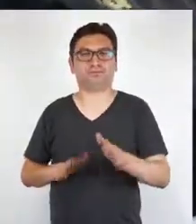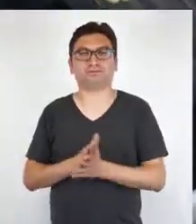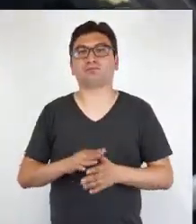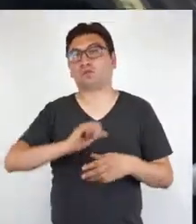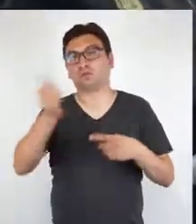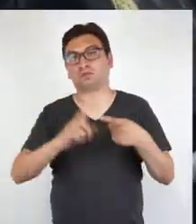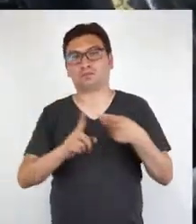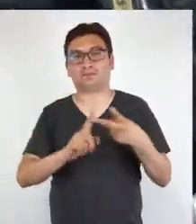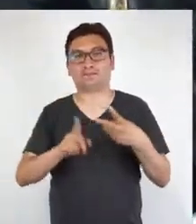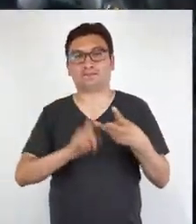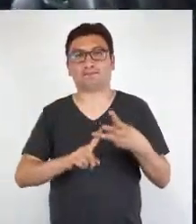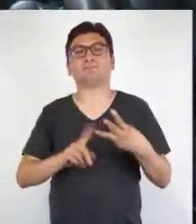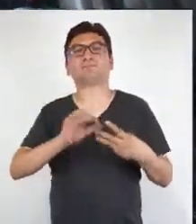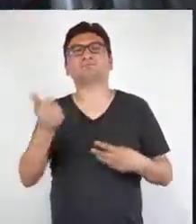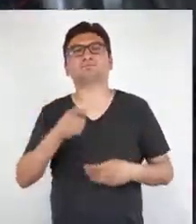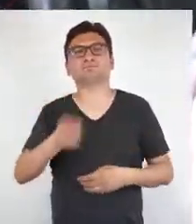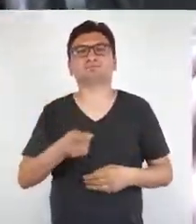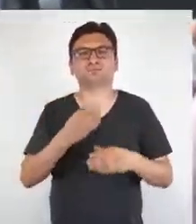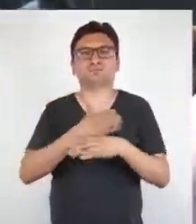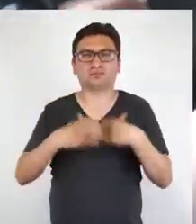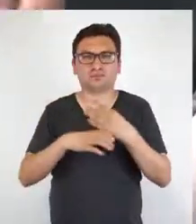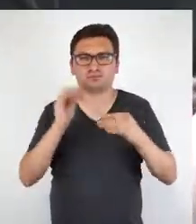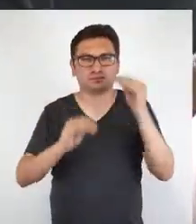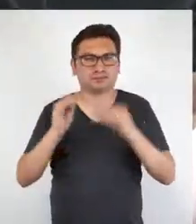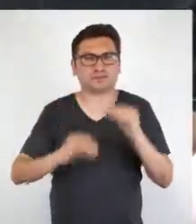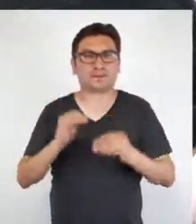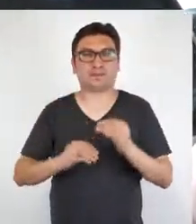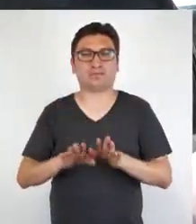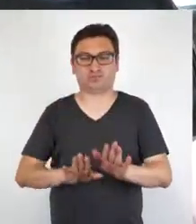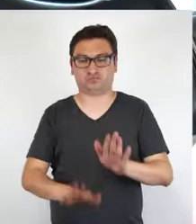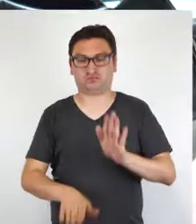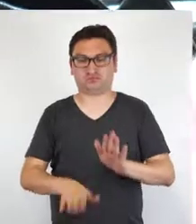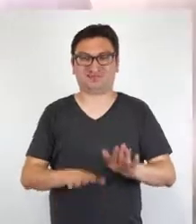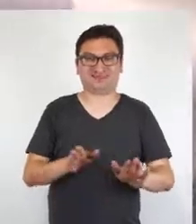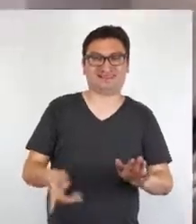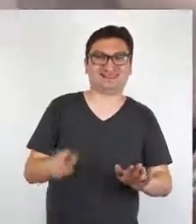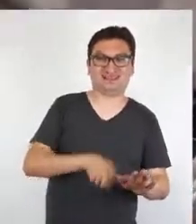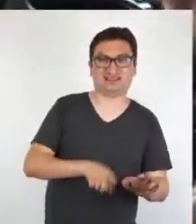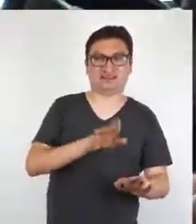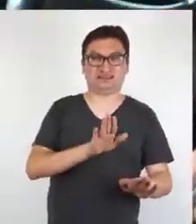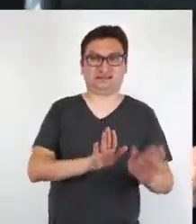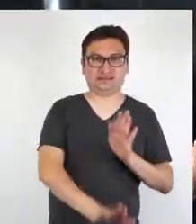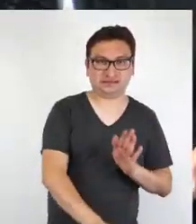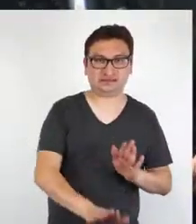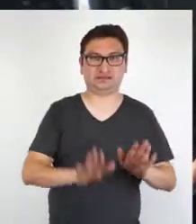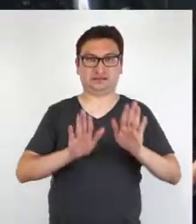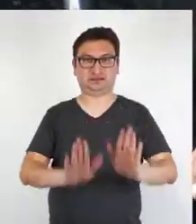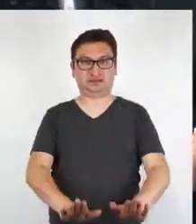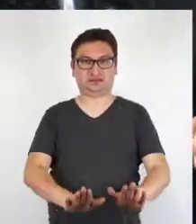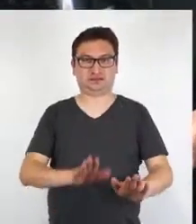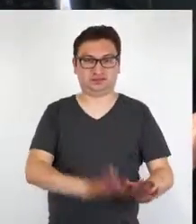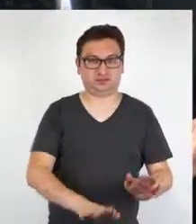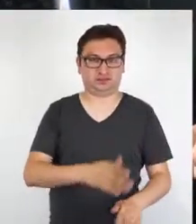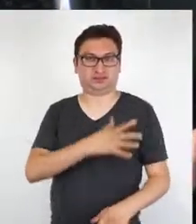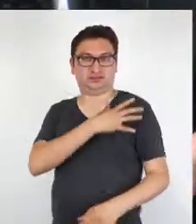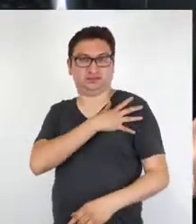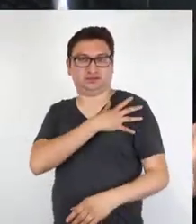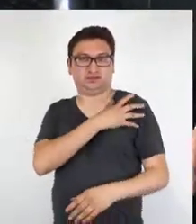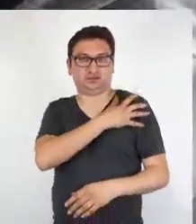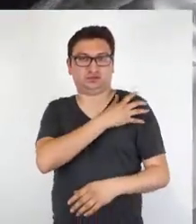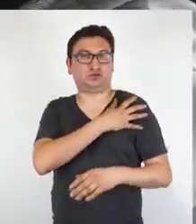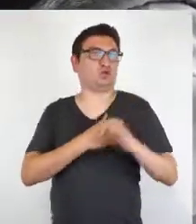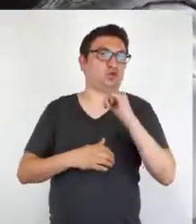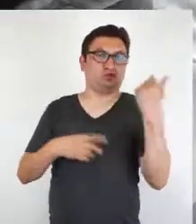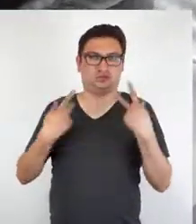carro. Las otras tres piezas van del pedal del freno al hombro